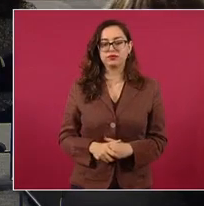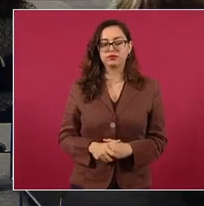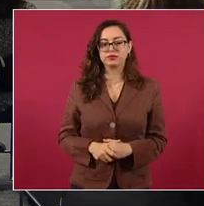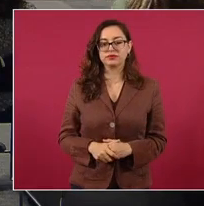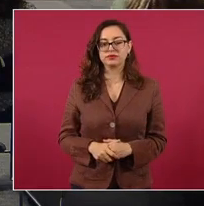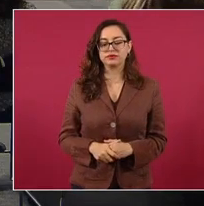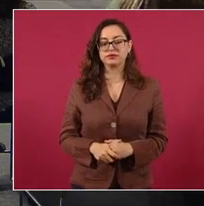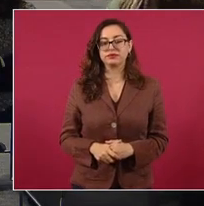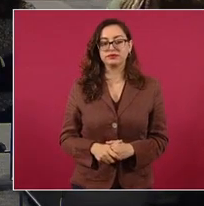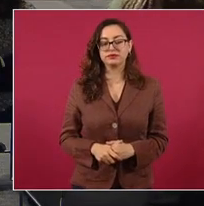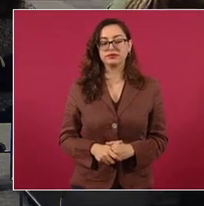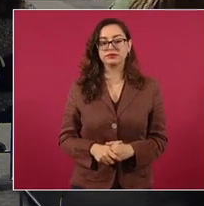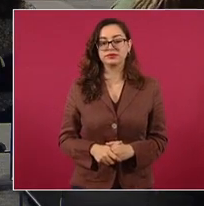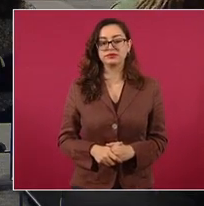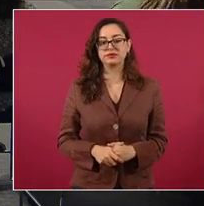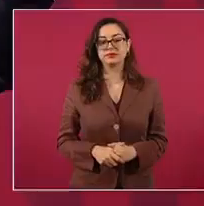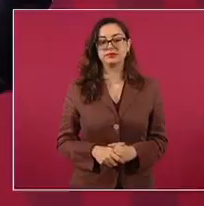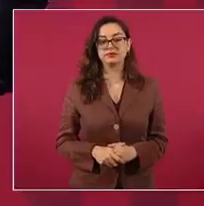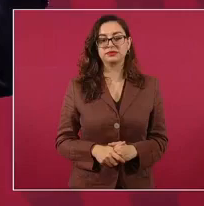Fíjate.